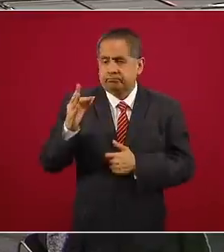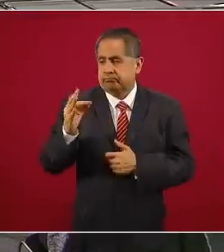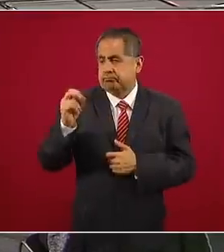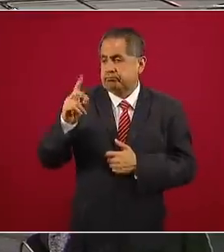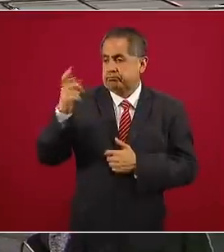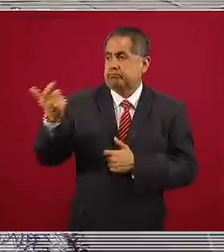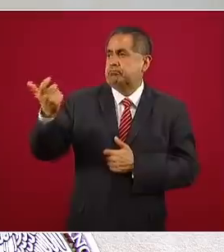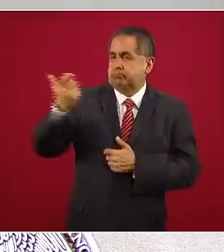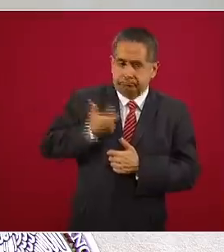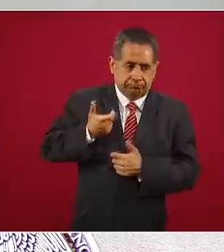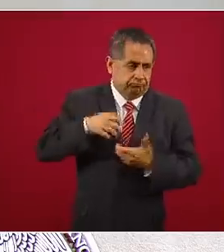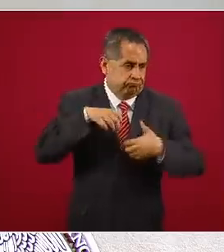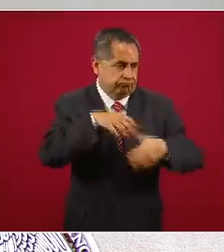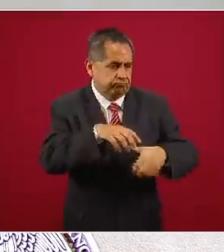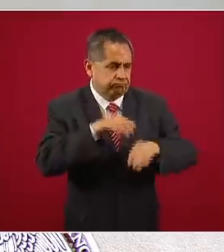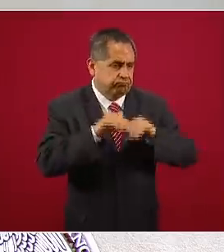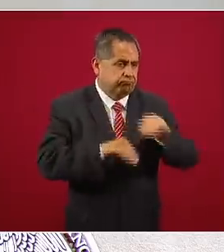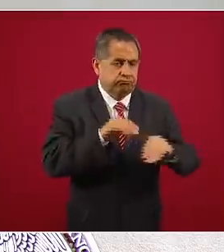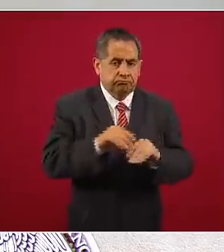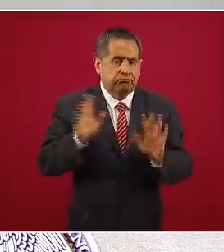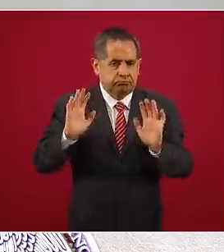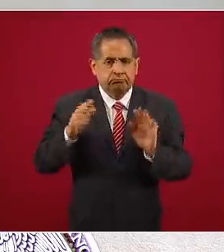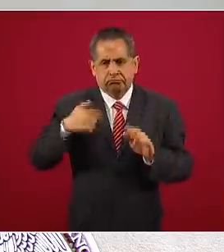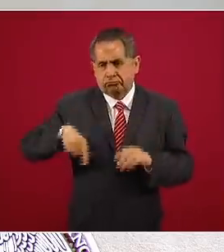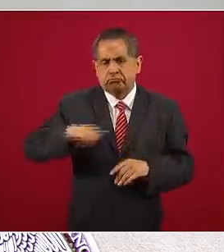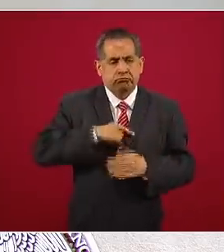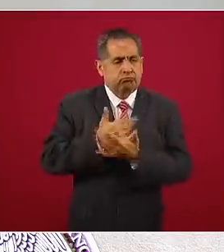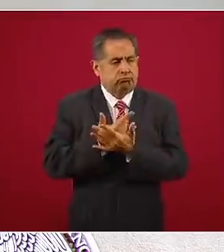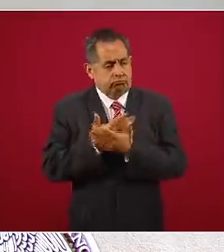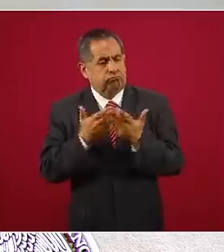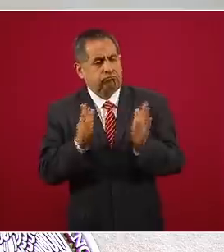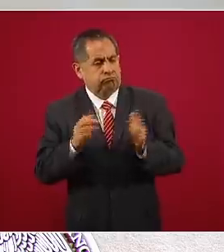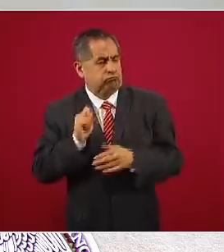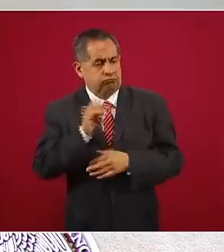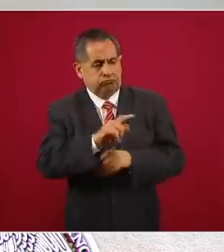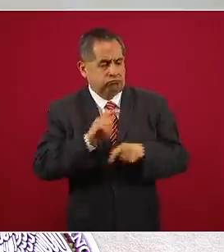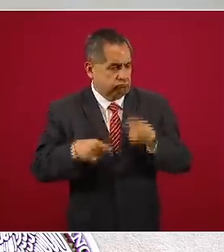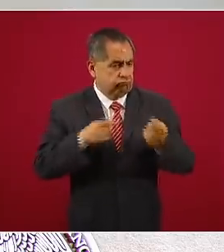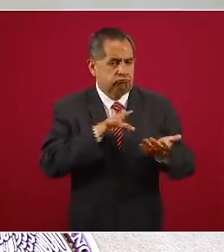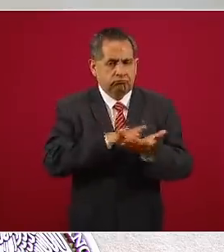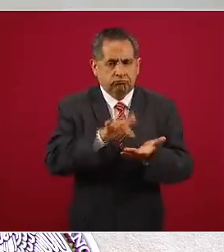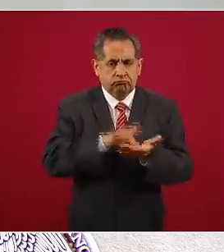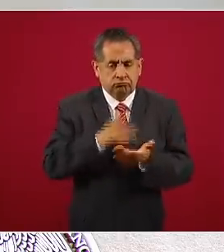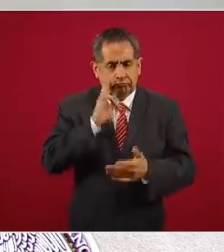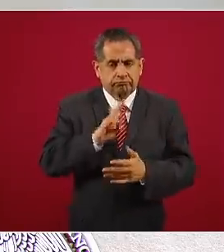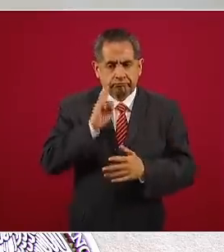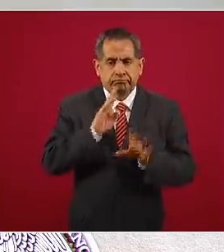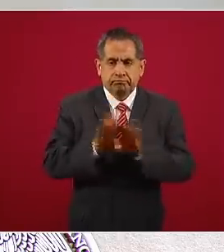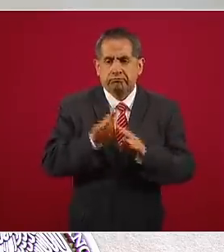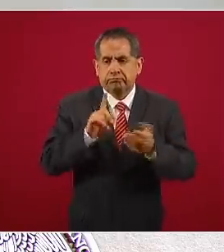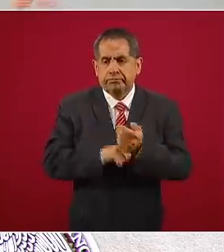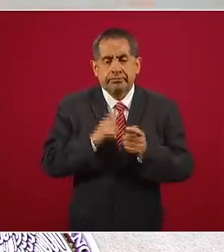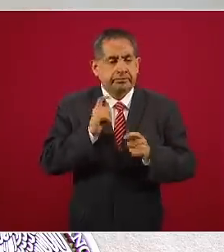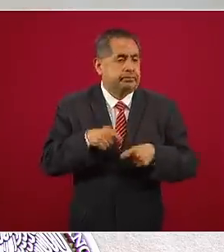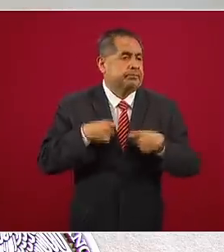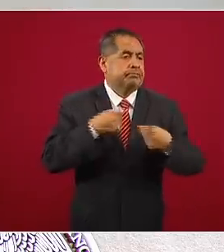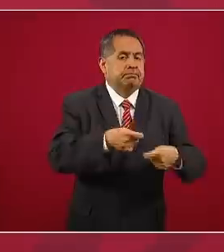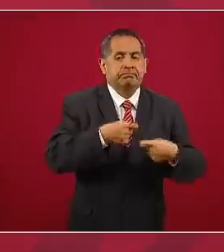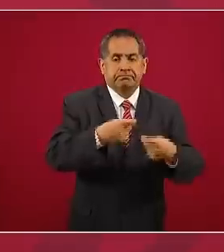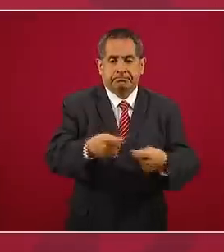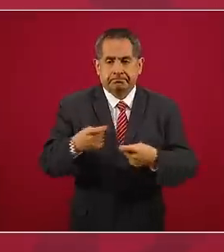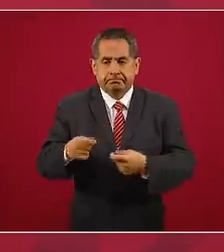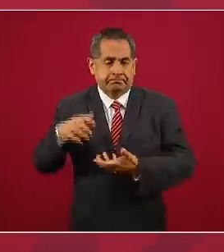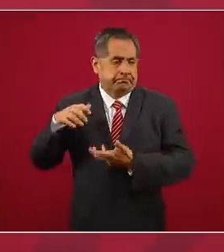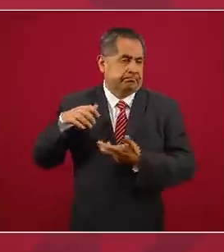hacen su solicitud por supuesto nosotros estamos abiertos a colaborar y toda la disposición a servir con este